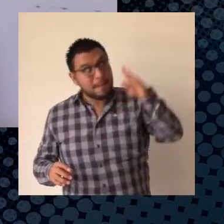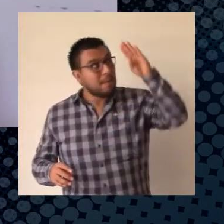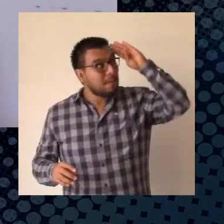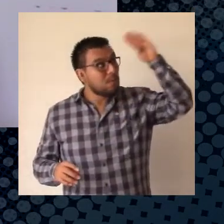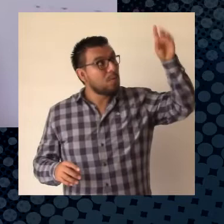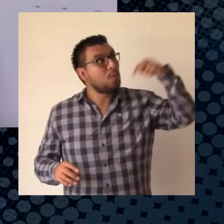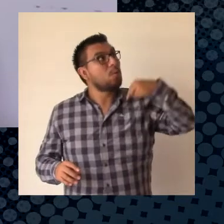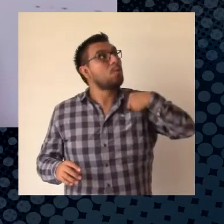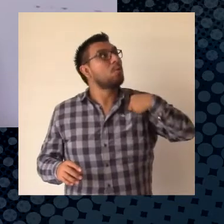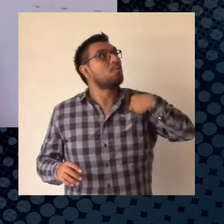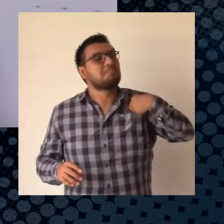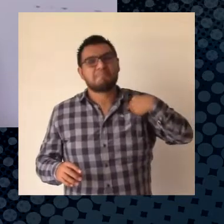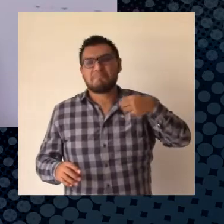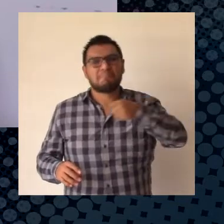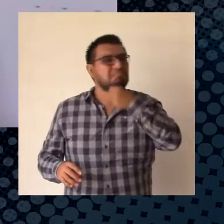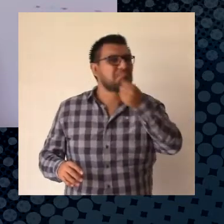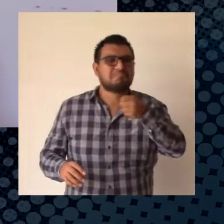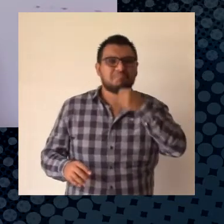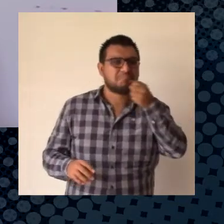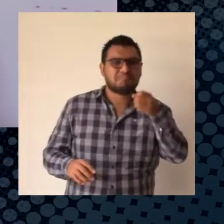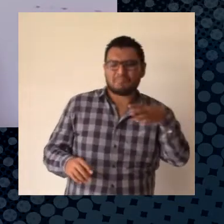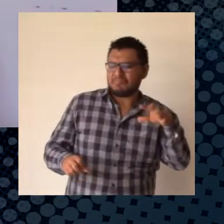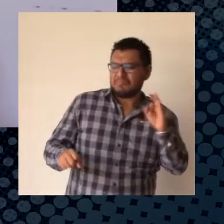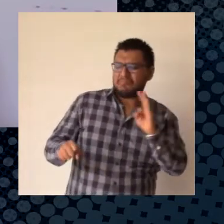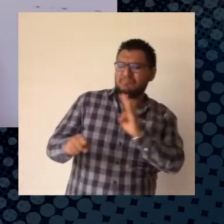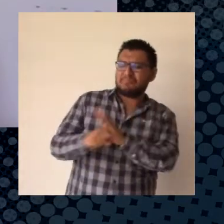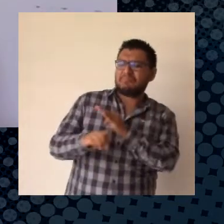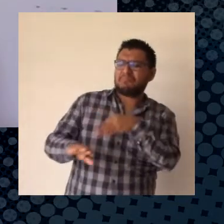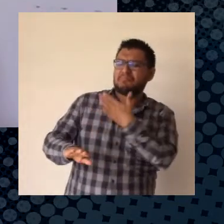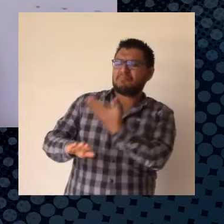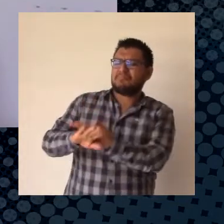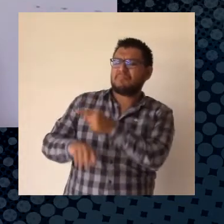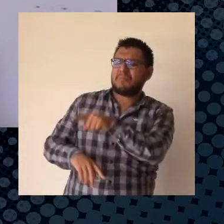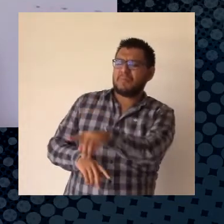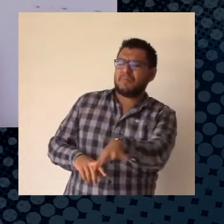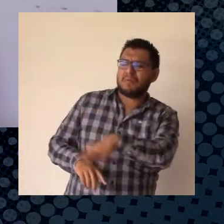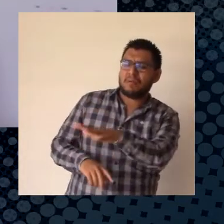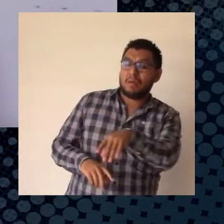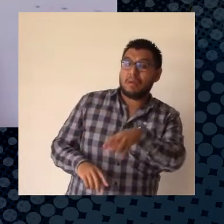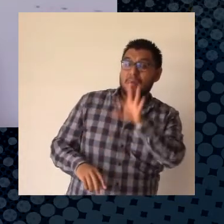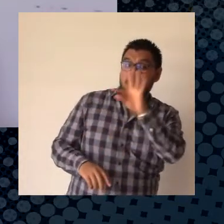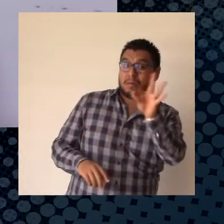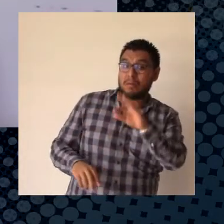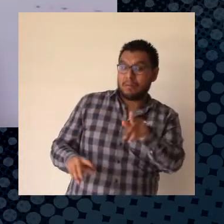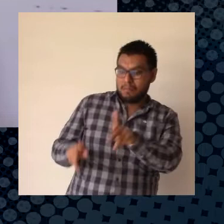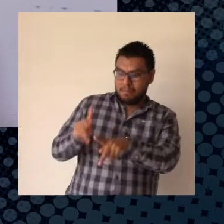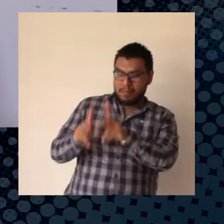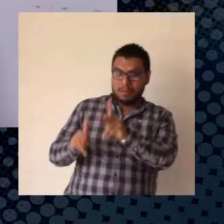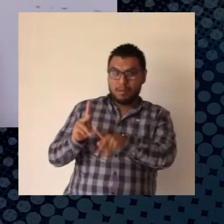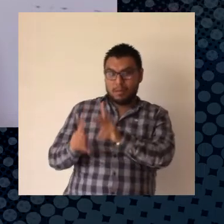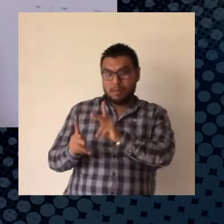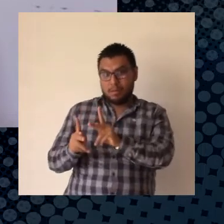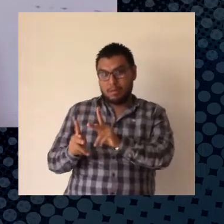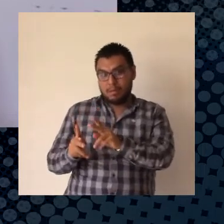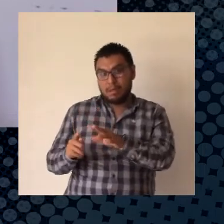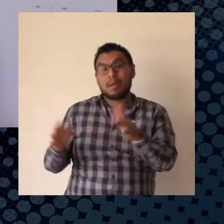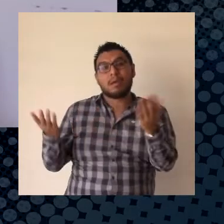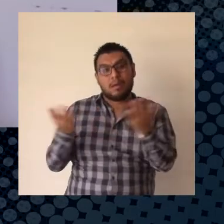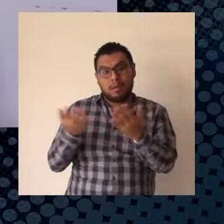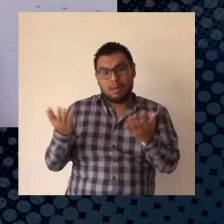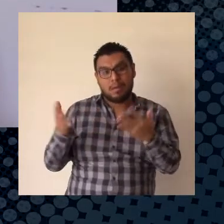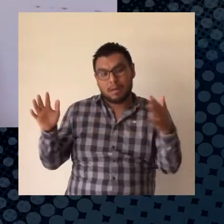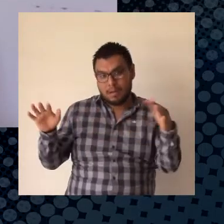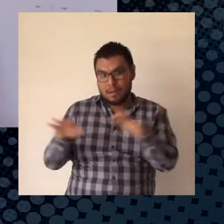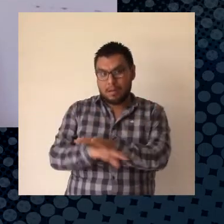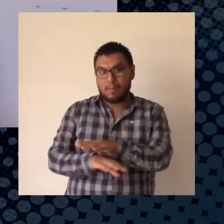yo no voy a murmurar en contra. Quizá pueda dialogar con ellos y hacer que ellos cambien.